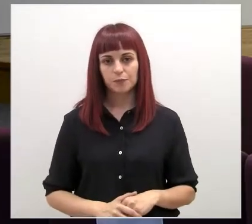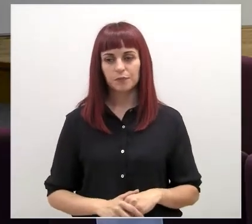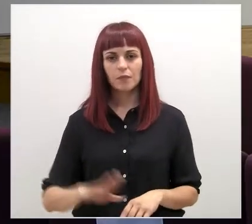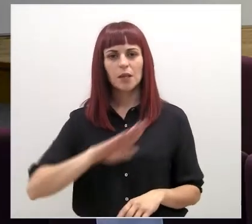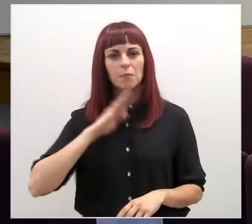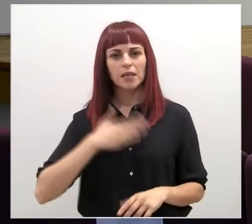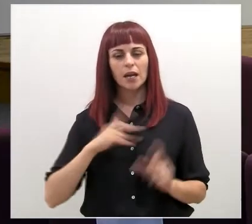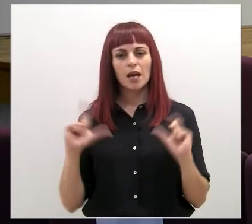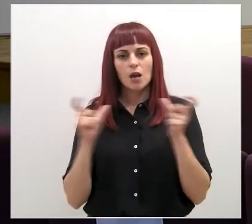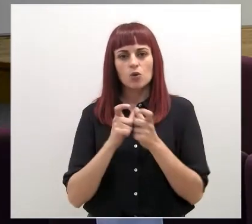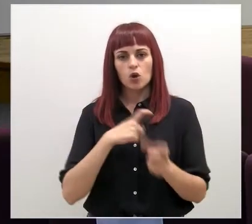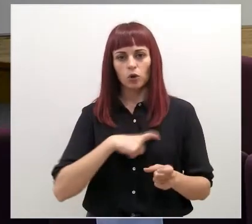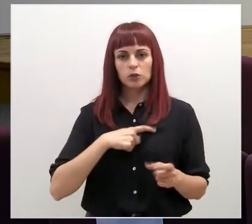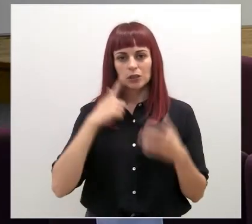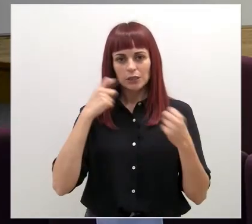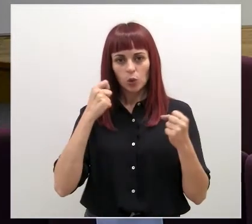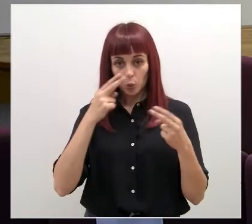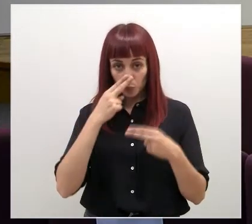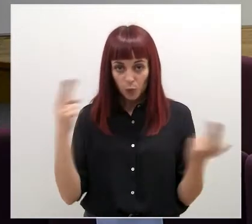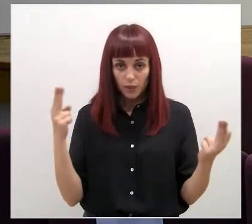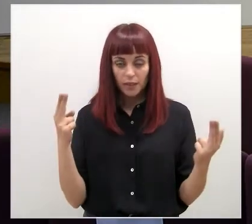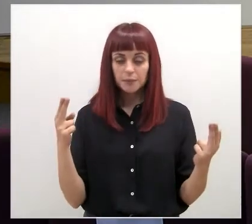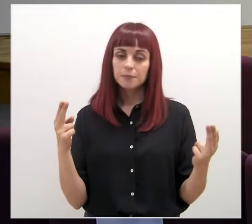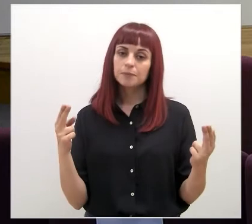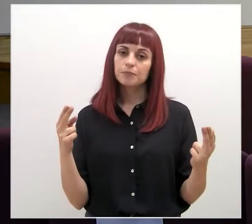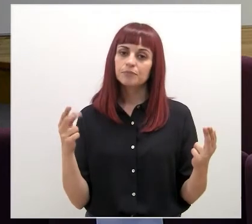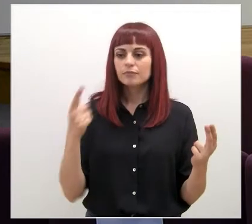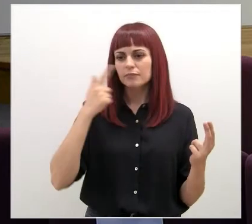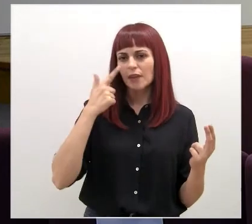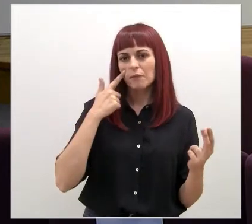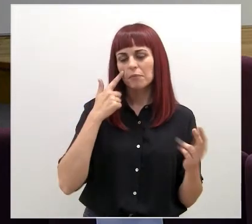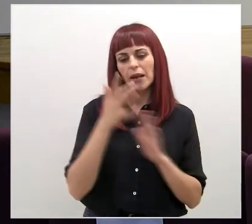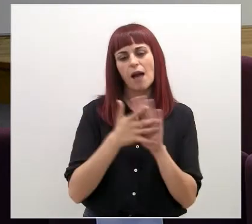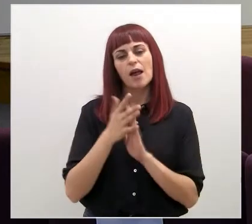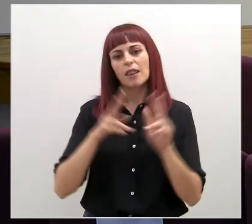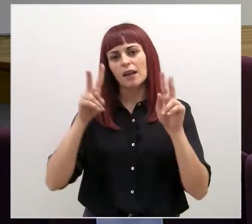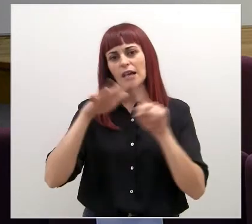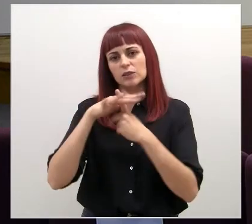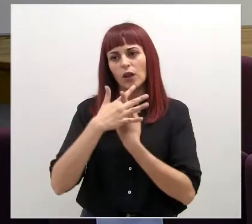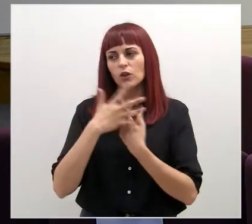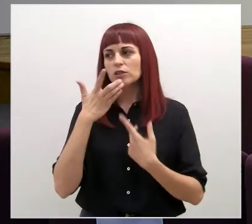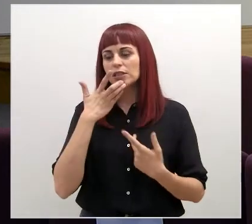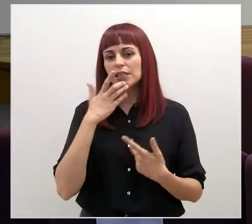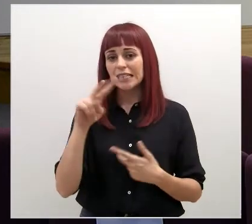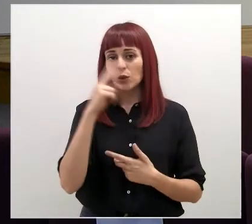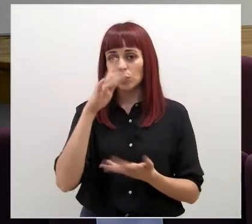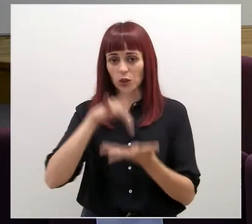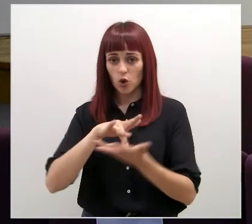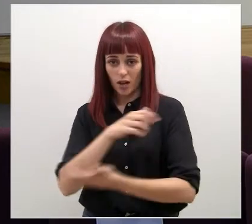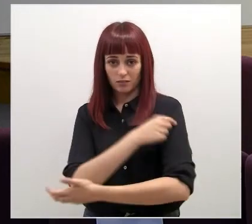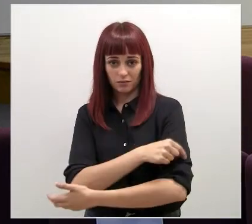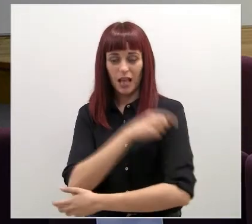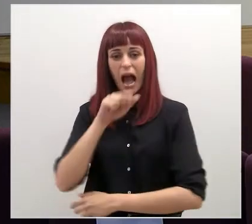Mañana se reúne la Comisión de Salud Pública para abordar qué ocurre o si se puede tomar una decisión sobre esa segunda dosis de